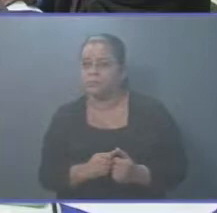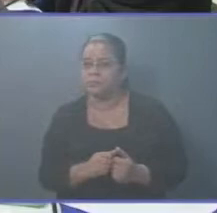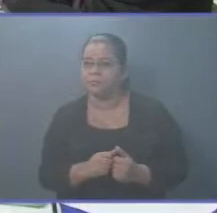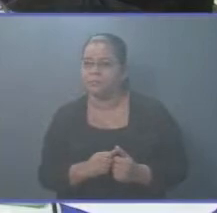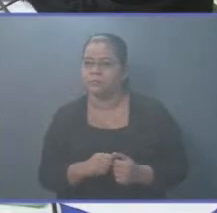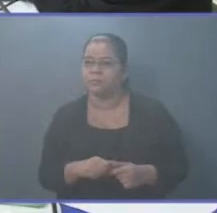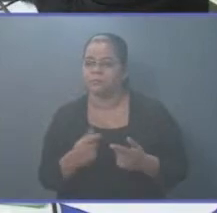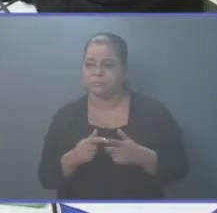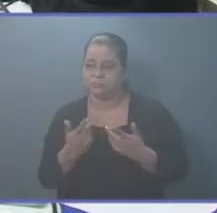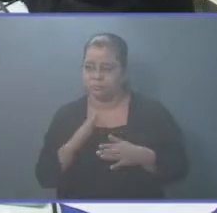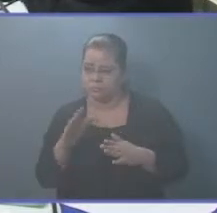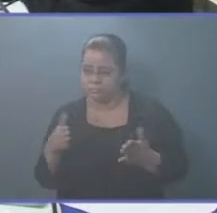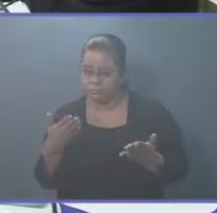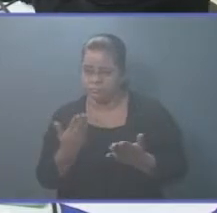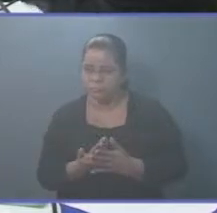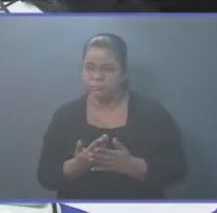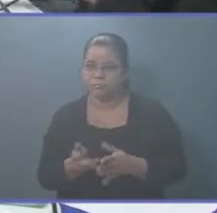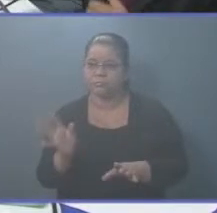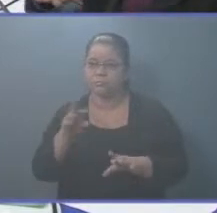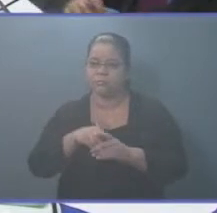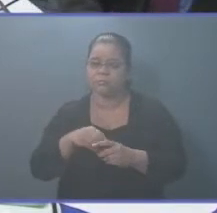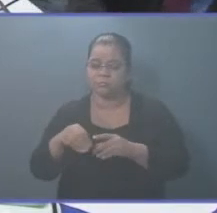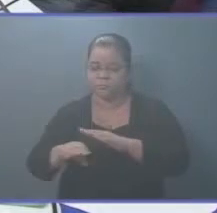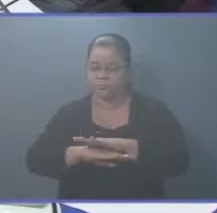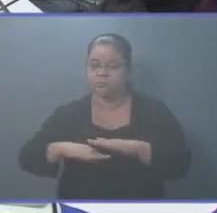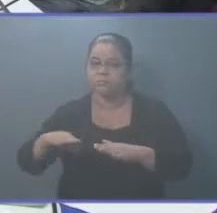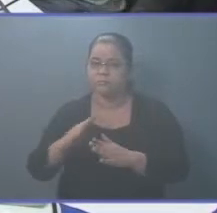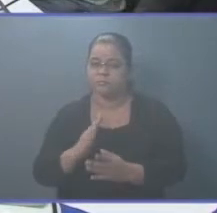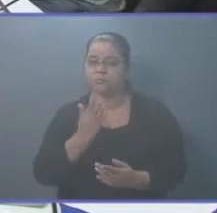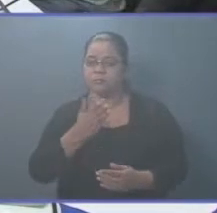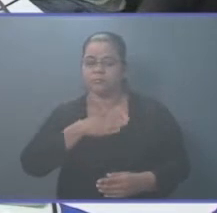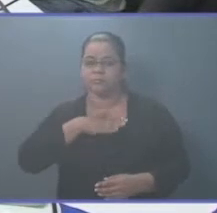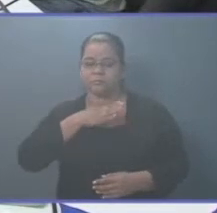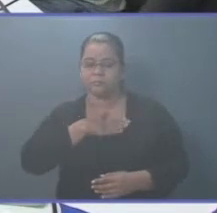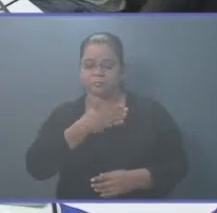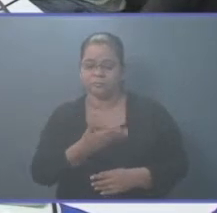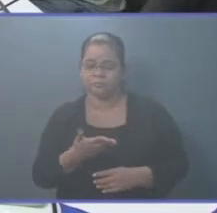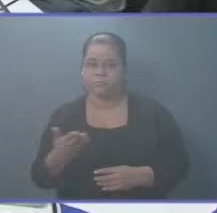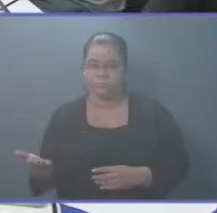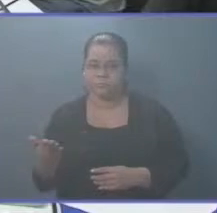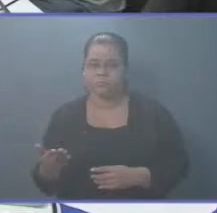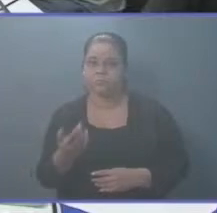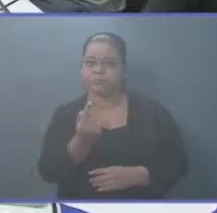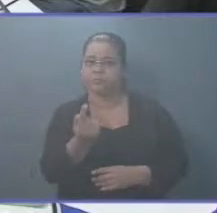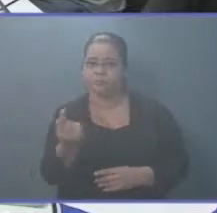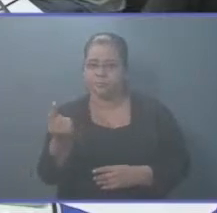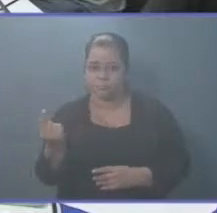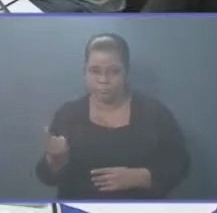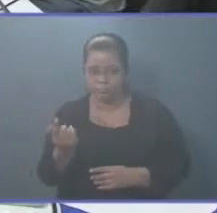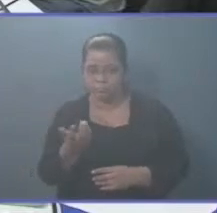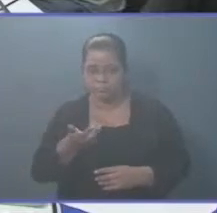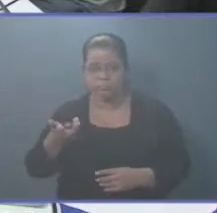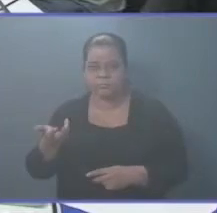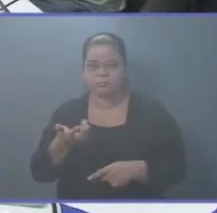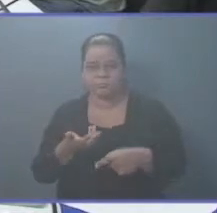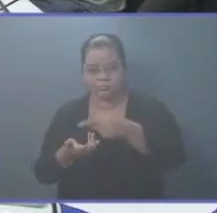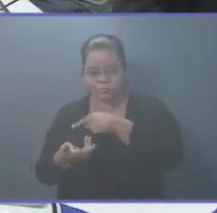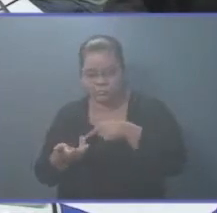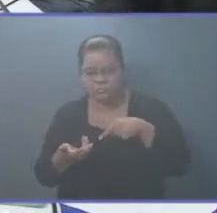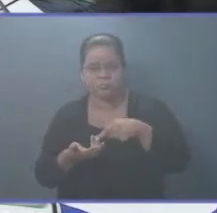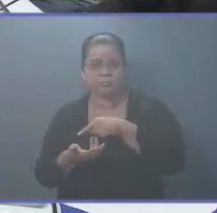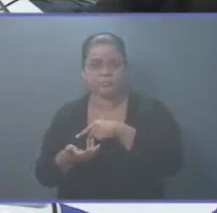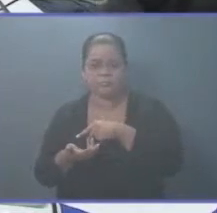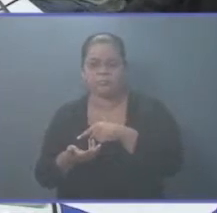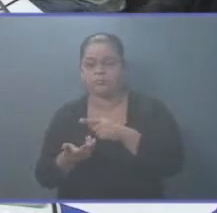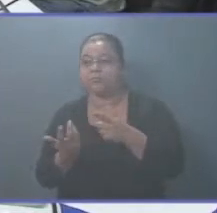estén dentro del marco de la propiedad de las personas objeto del tráfico, porque si están relacionados a